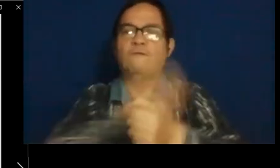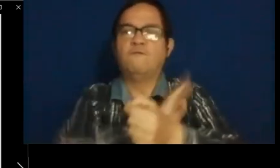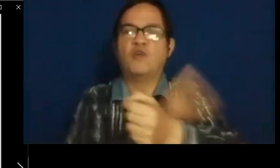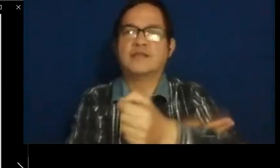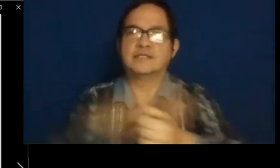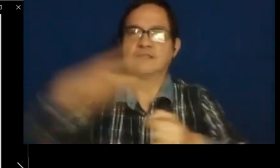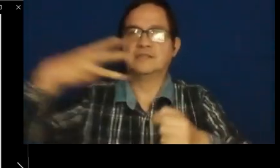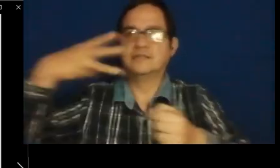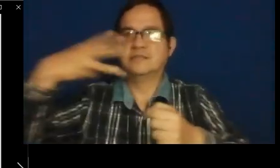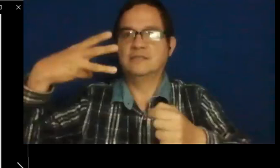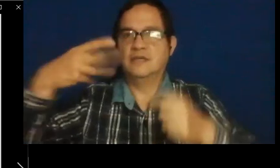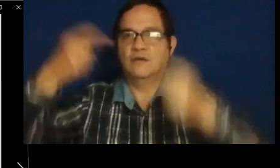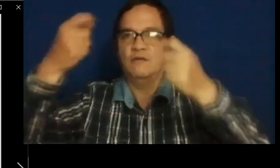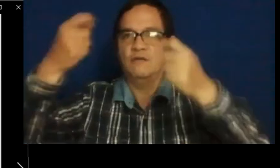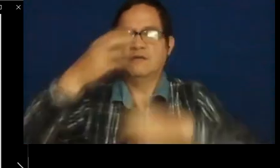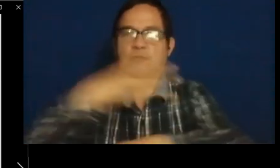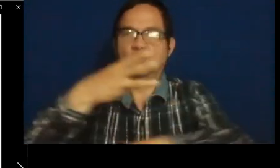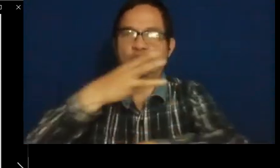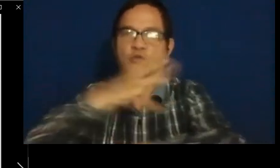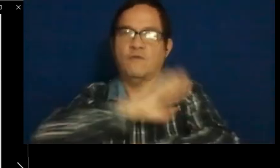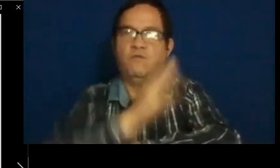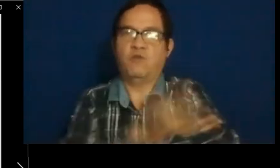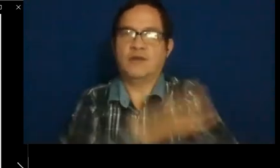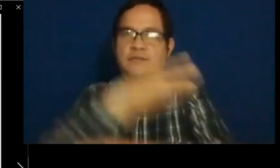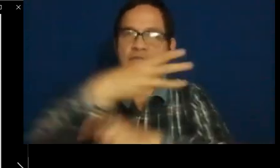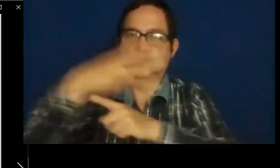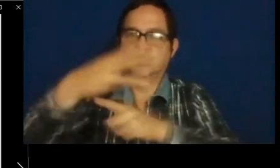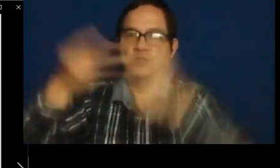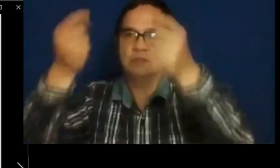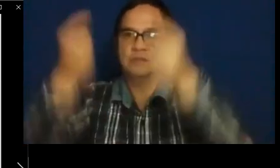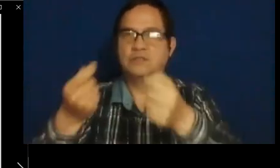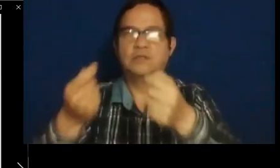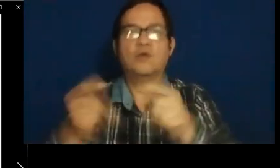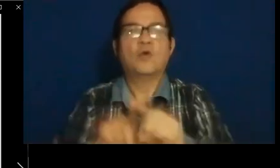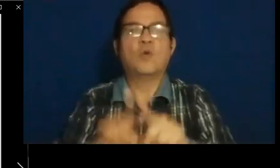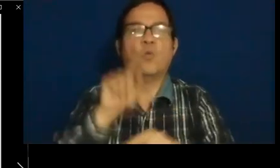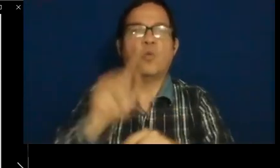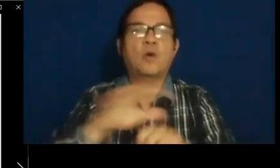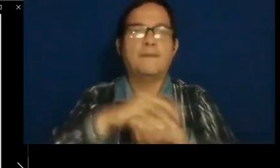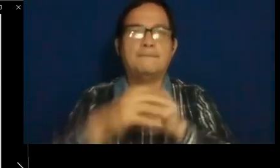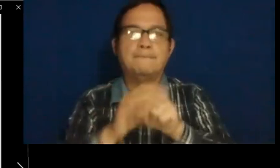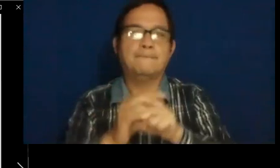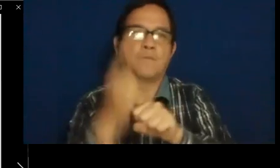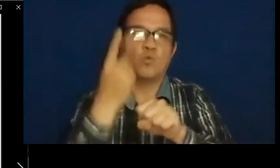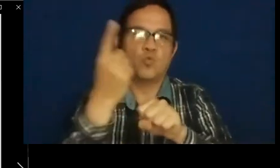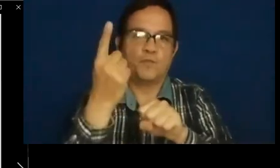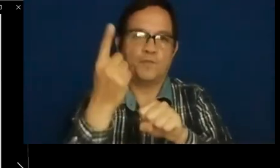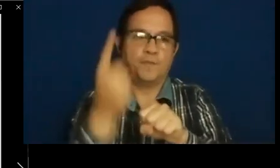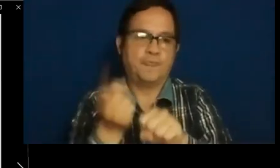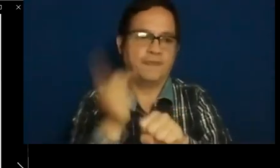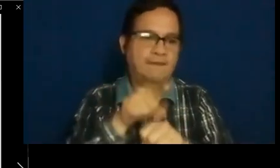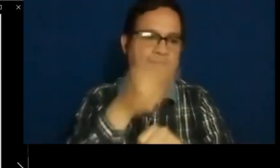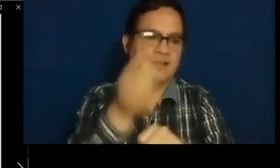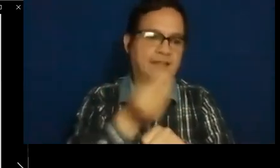Esto que vamos a ver a continuación es la parte matemática y teórica de la masa 1, del cuerpo número 1. Vamos a tener que